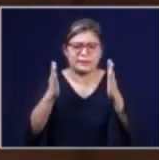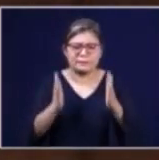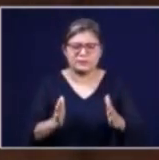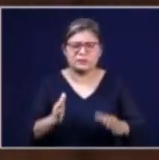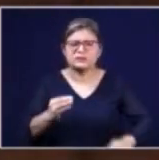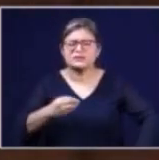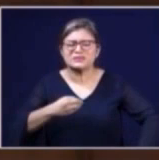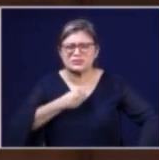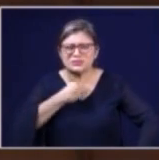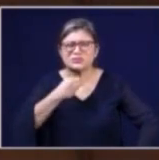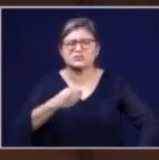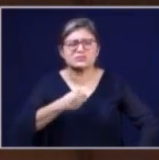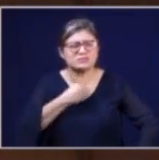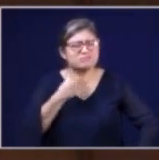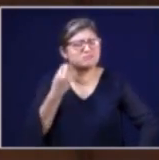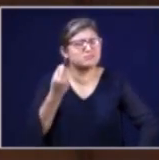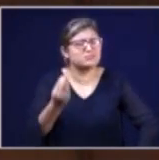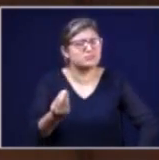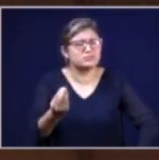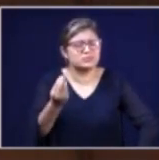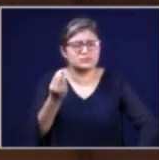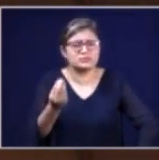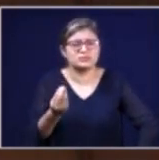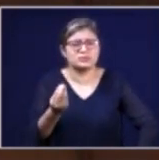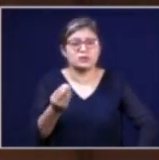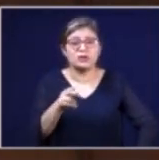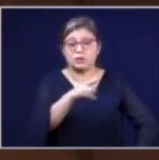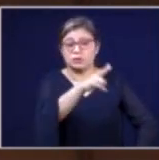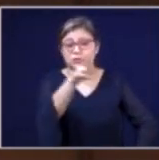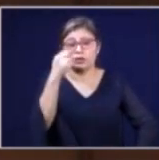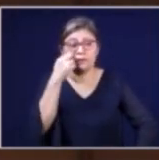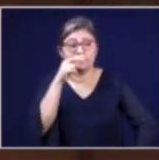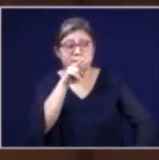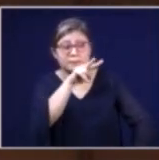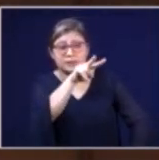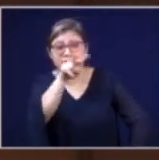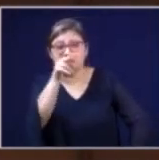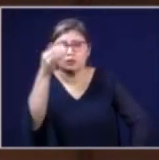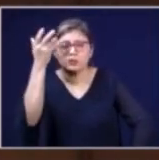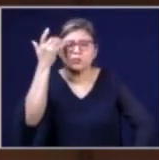digo. A diario ustedes ven las comunidades en las calles.